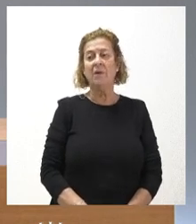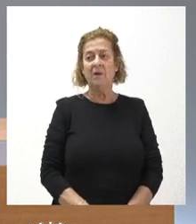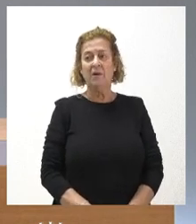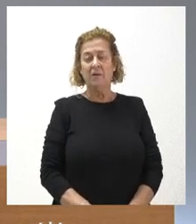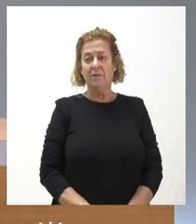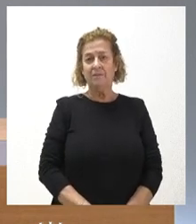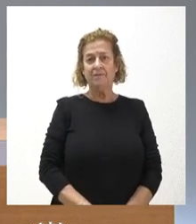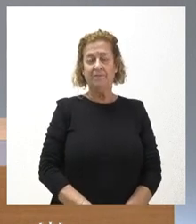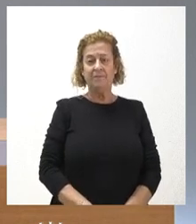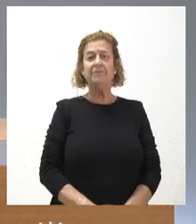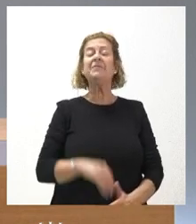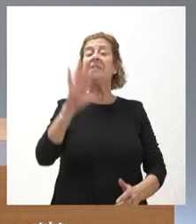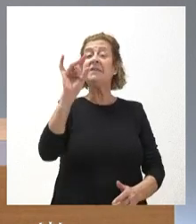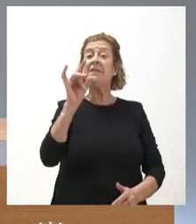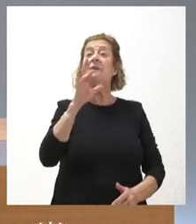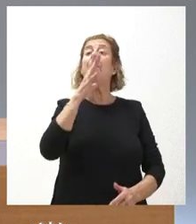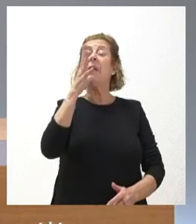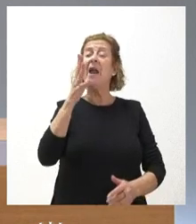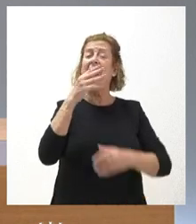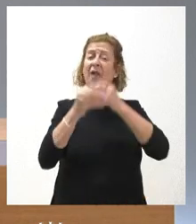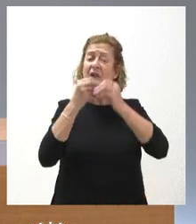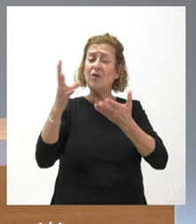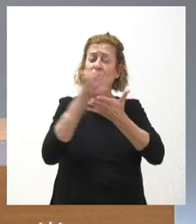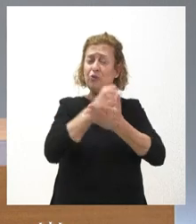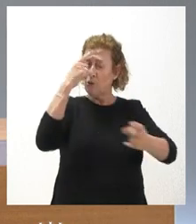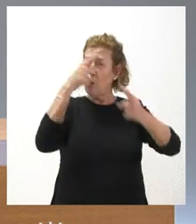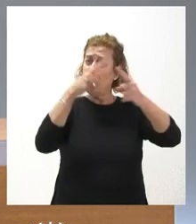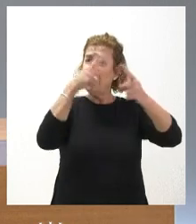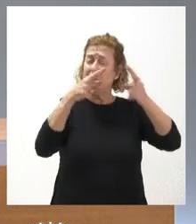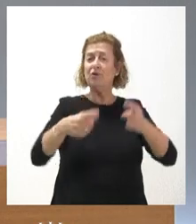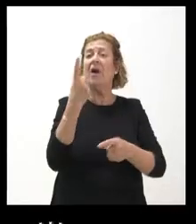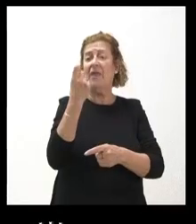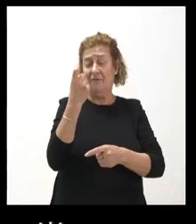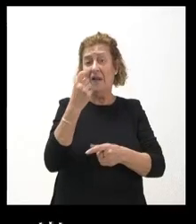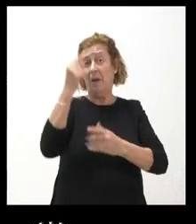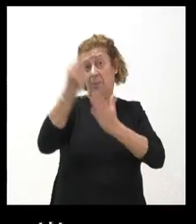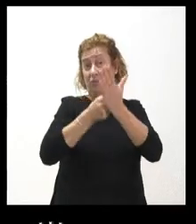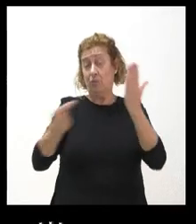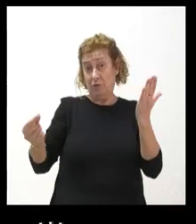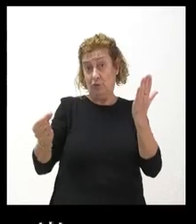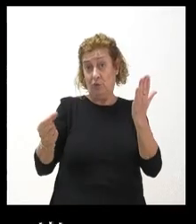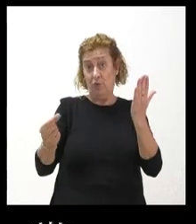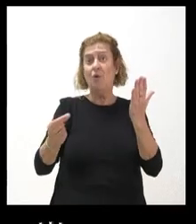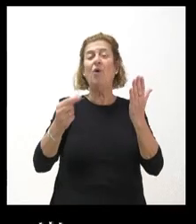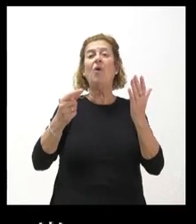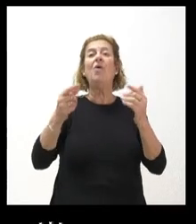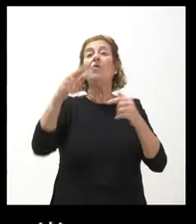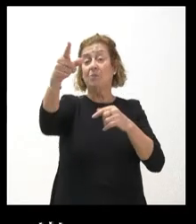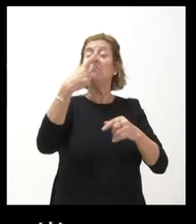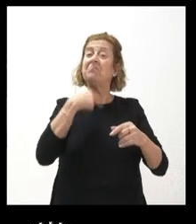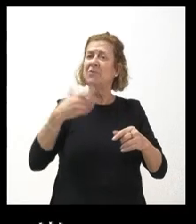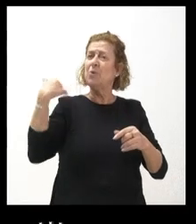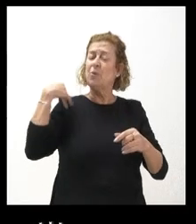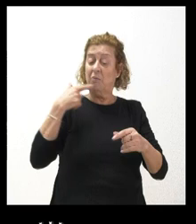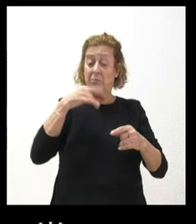otro Sí para llevar a cabo todos estos objetivos hace falta tener un presupuesto avanzó que iban a